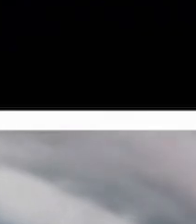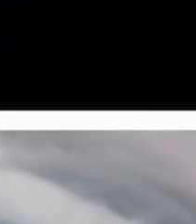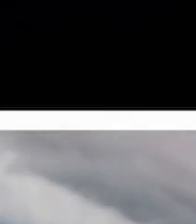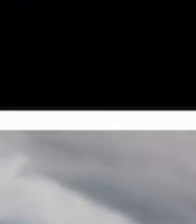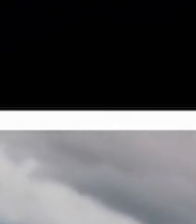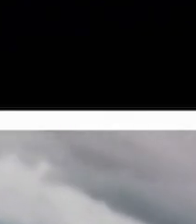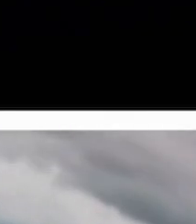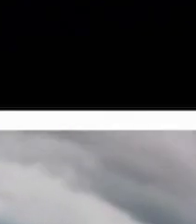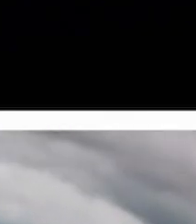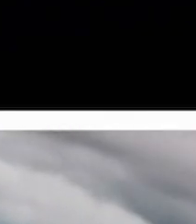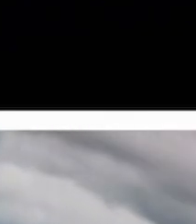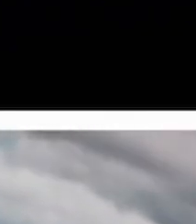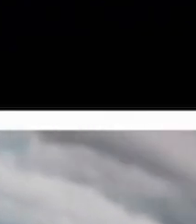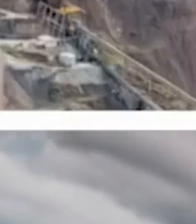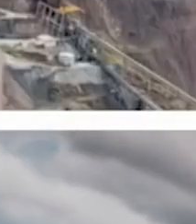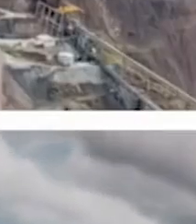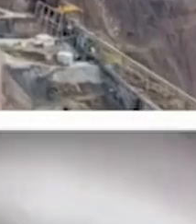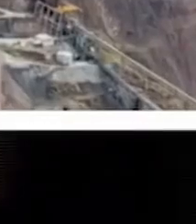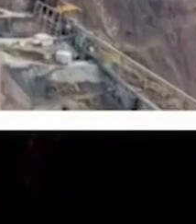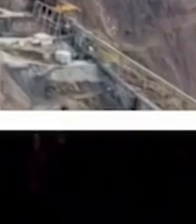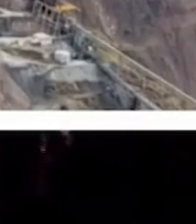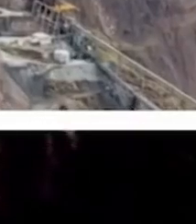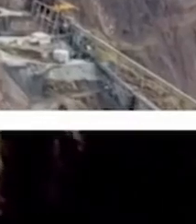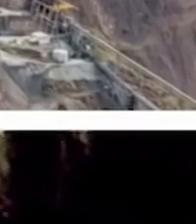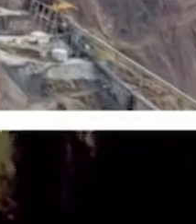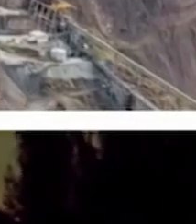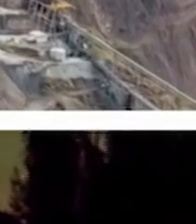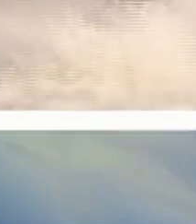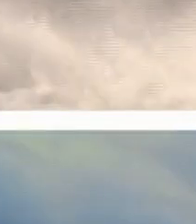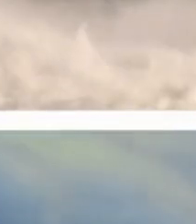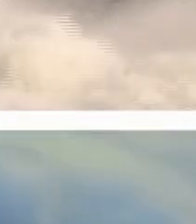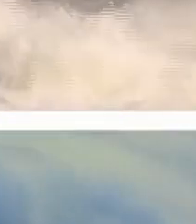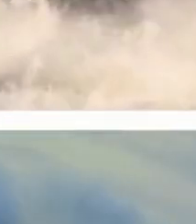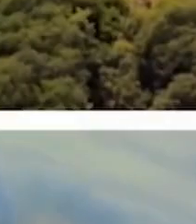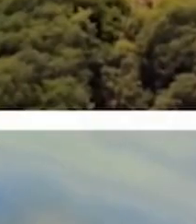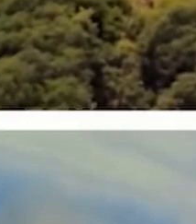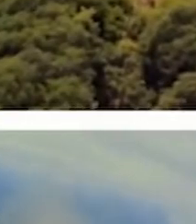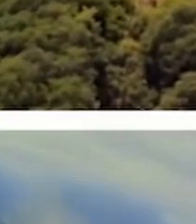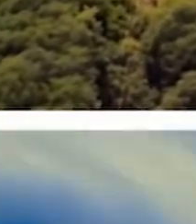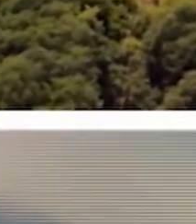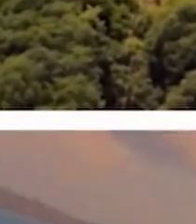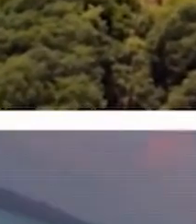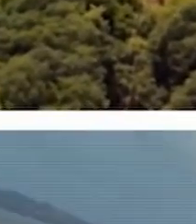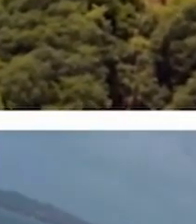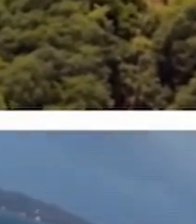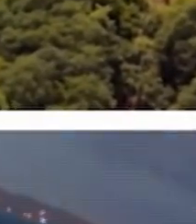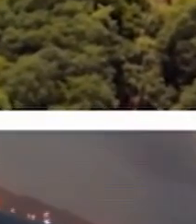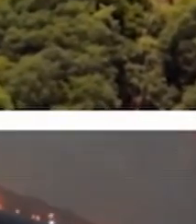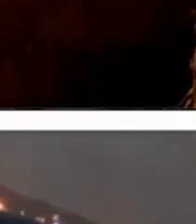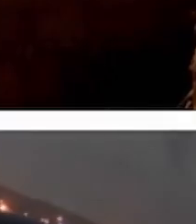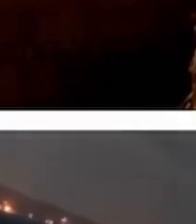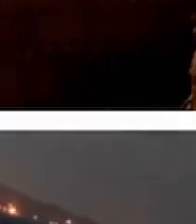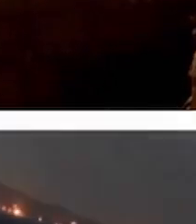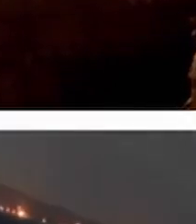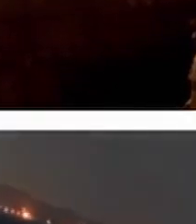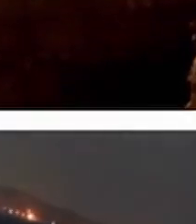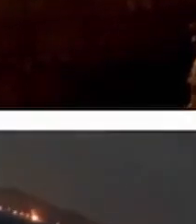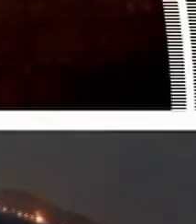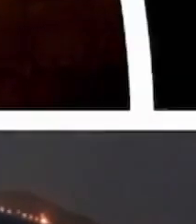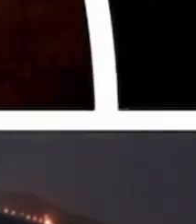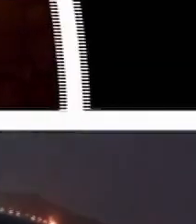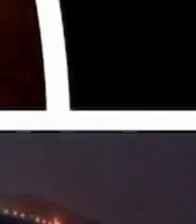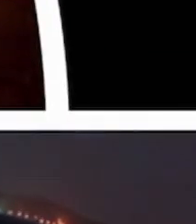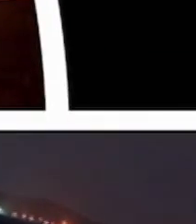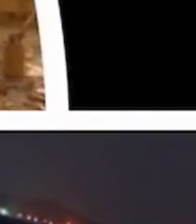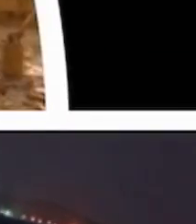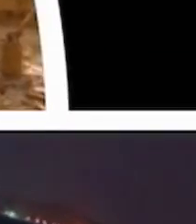¿Saldrán pronto del laboratorio y no de la mina? El agua Cada vez se construyen más centrales